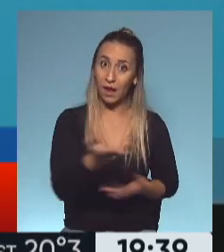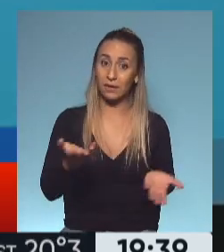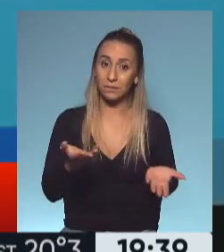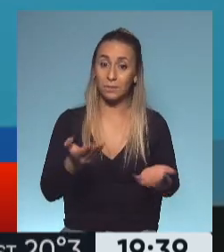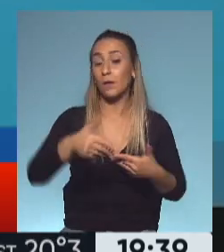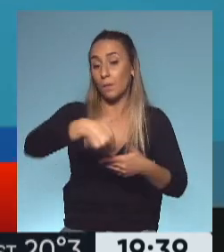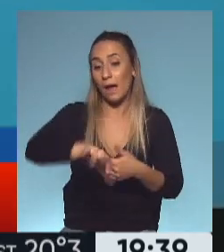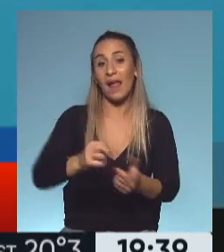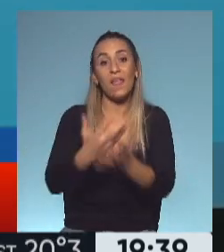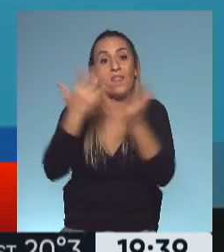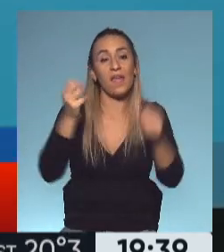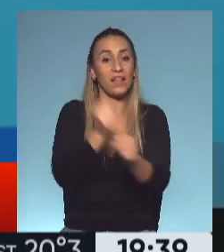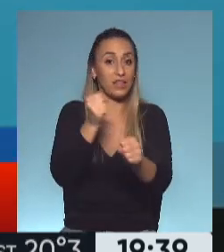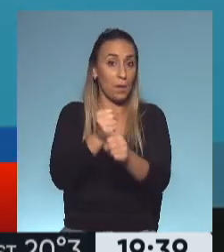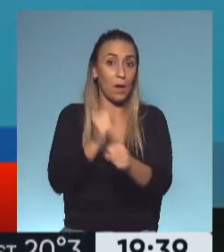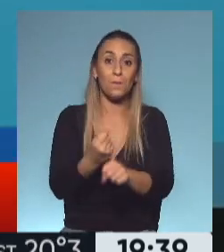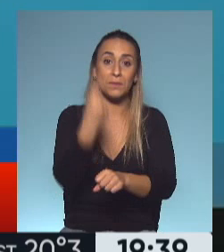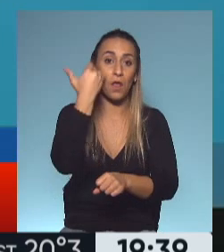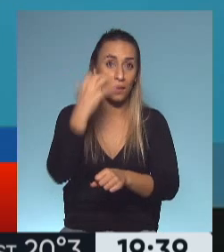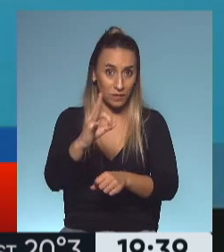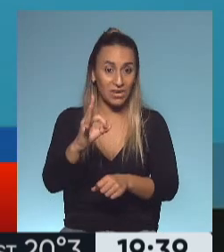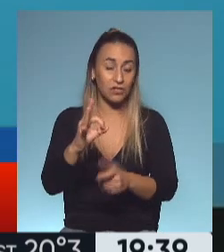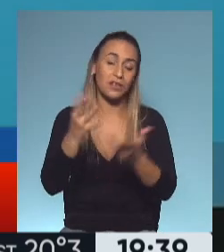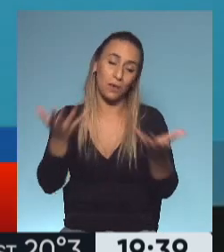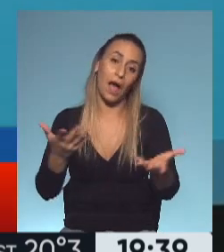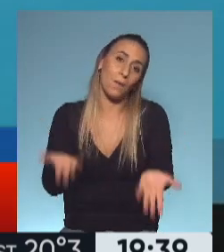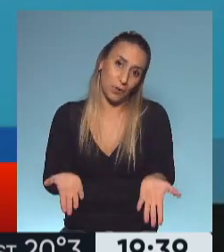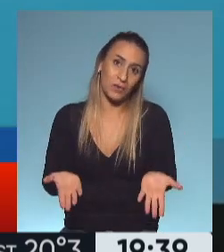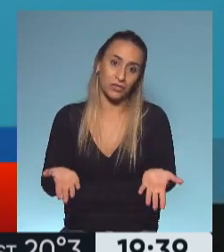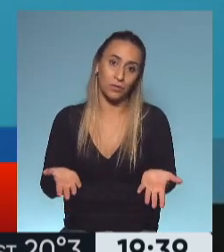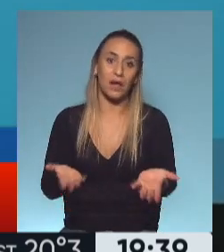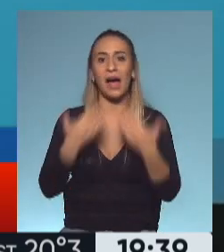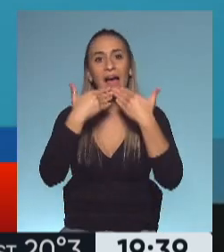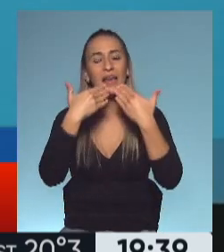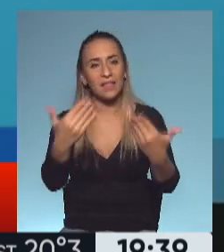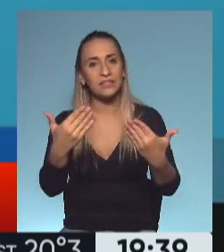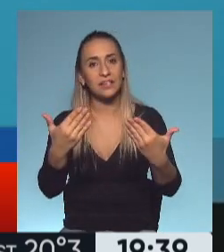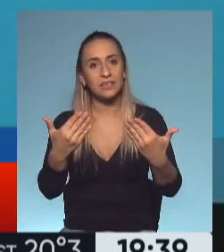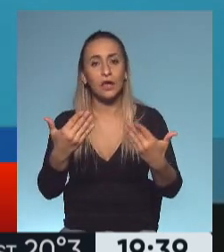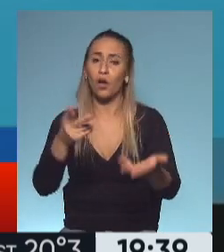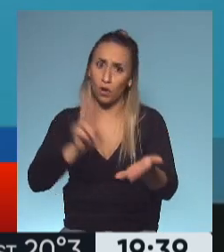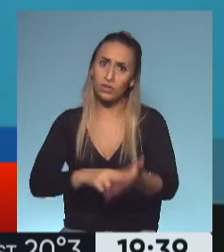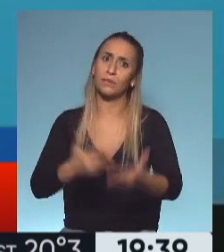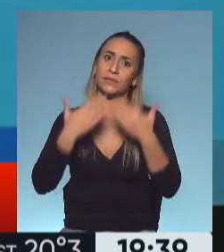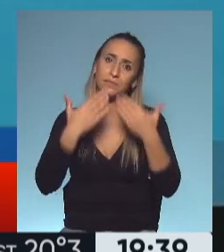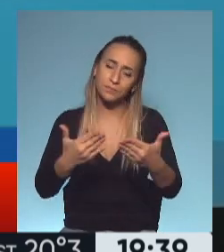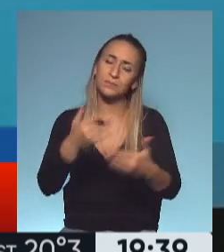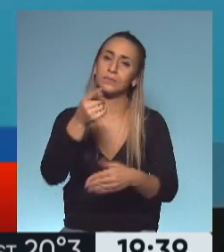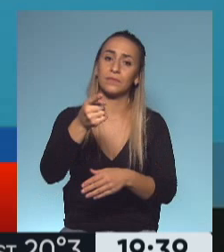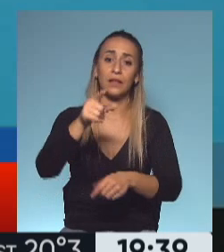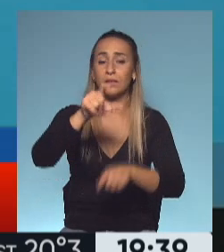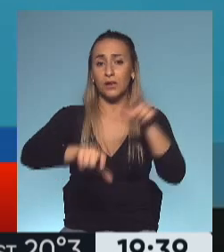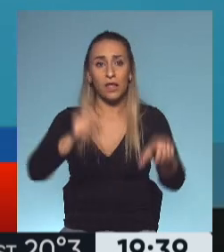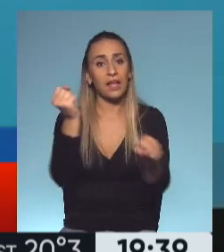del Trabajador y la Trabajadora, el 1 de mayo, así que yo aprovecho para agradecer de nuevo a los trabajadores de